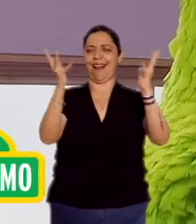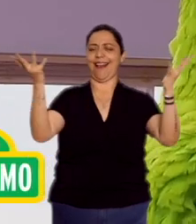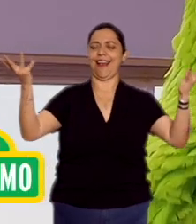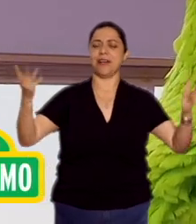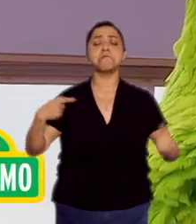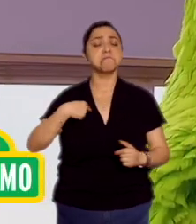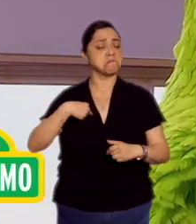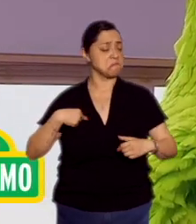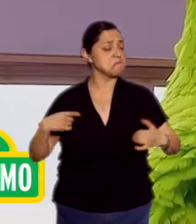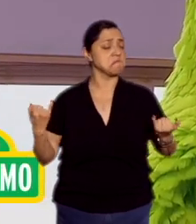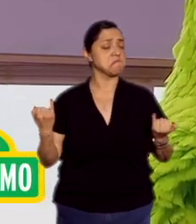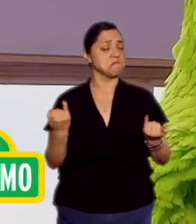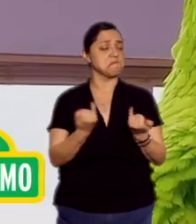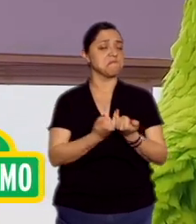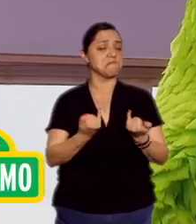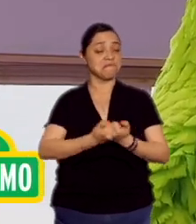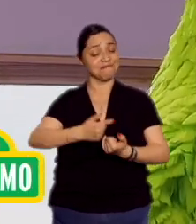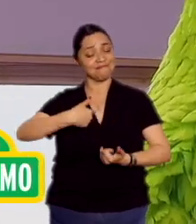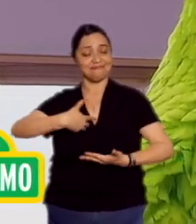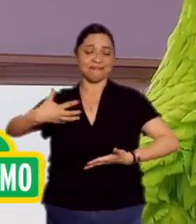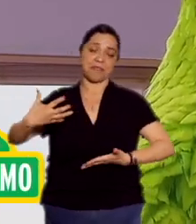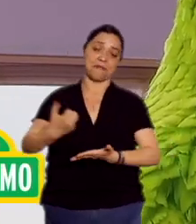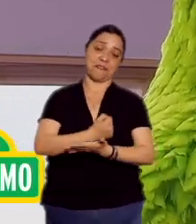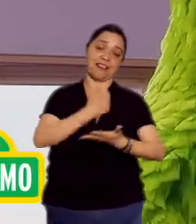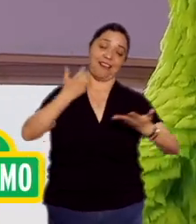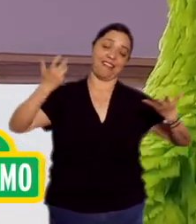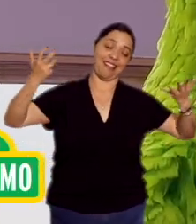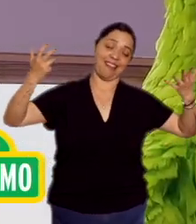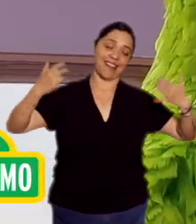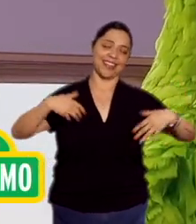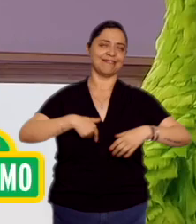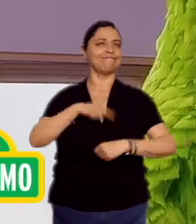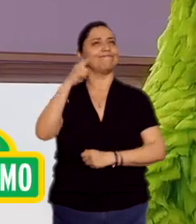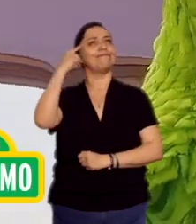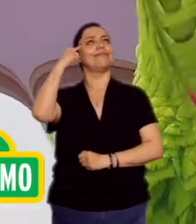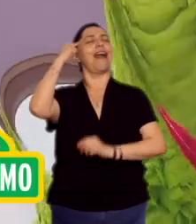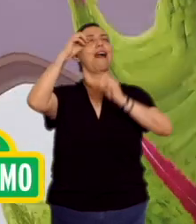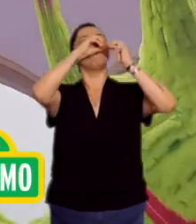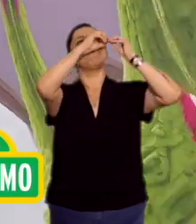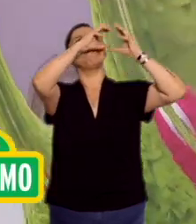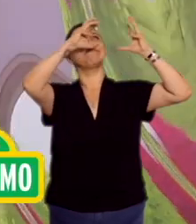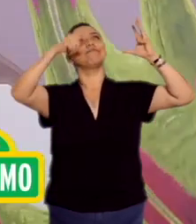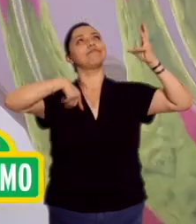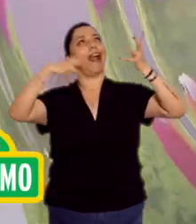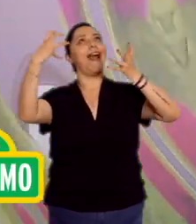Sí. Yo también, y voy a ganar, ya lo veo.